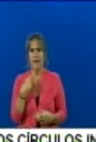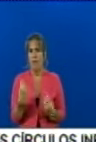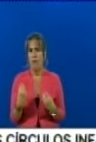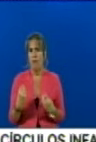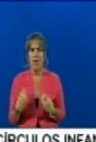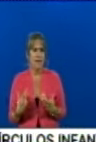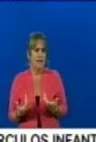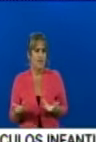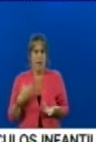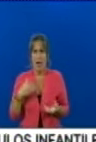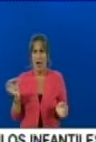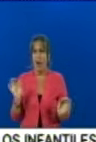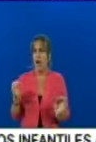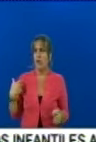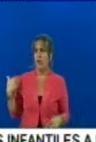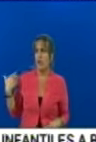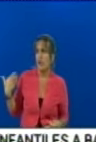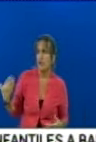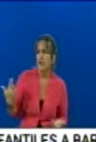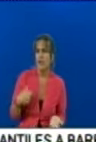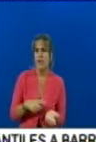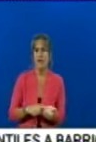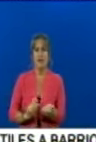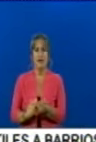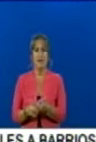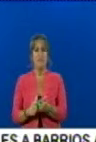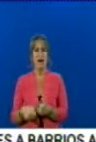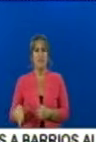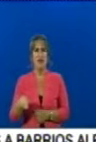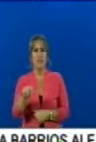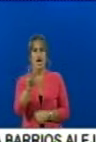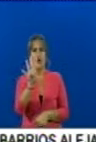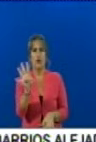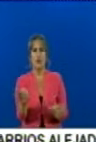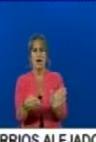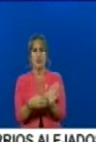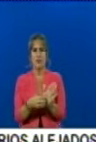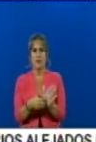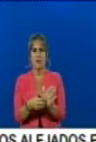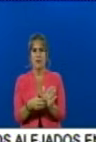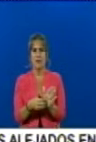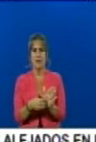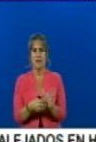pasar, que no me ha llegado la papa. La papa es una totalidad de